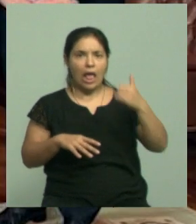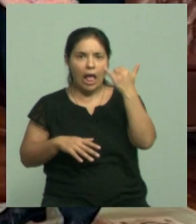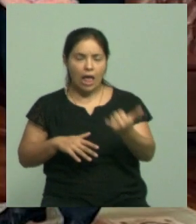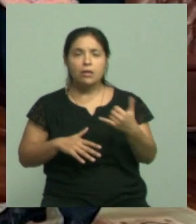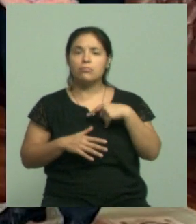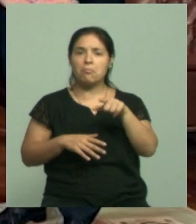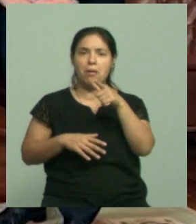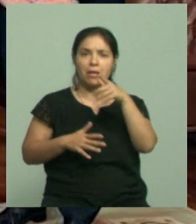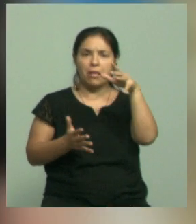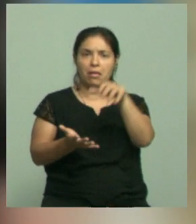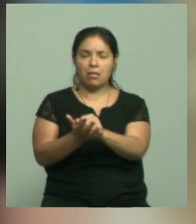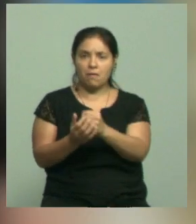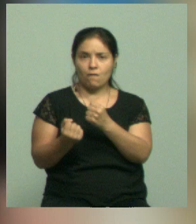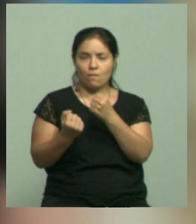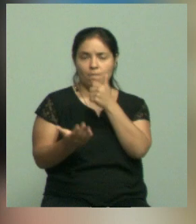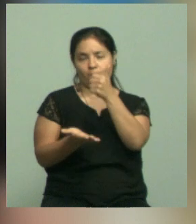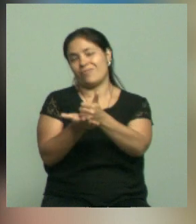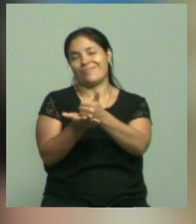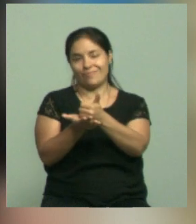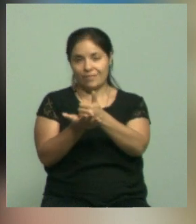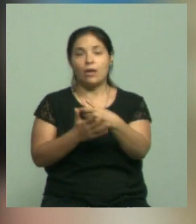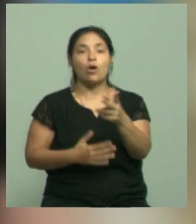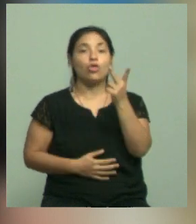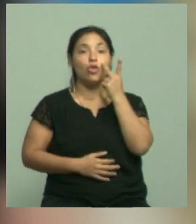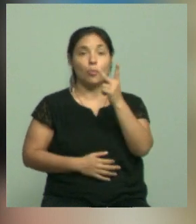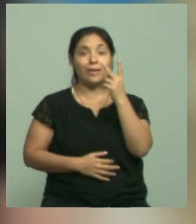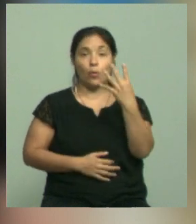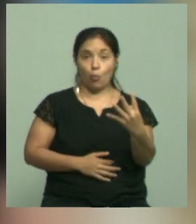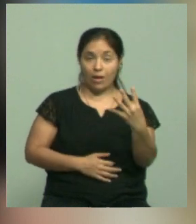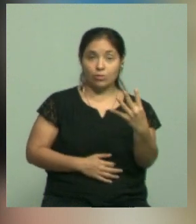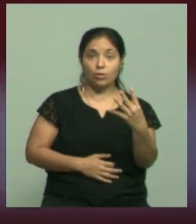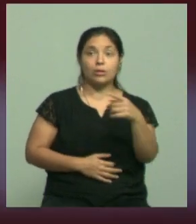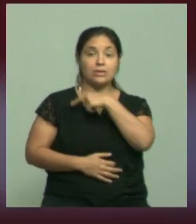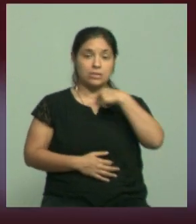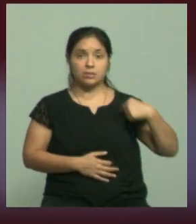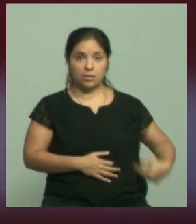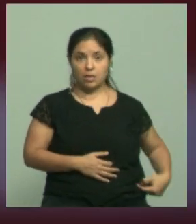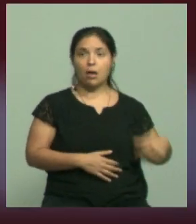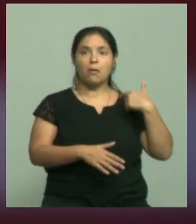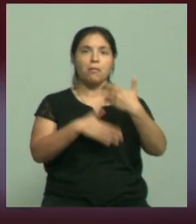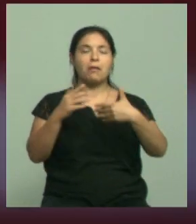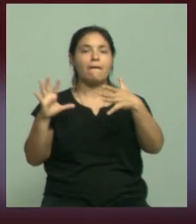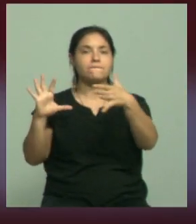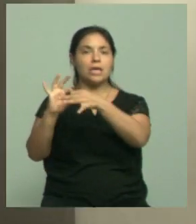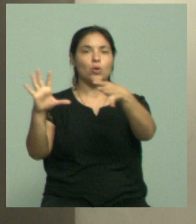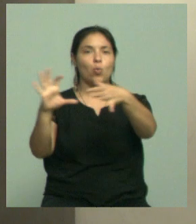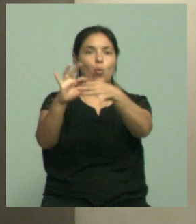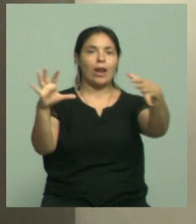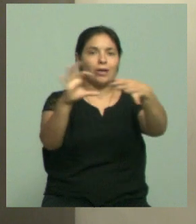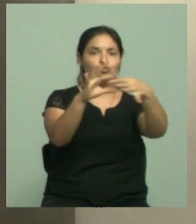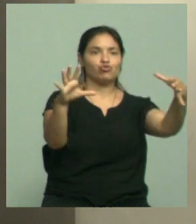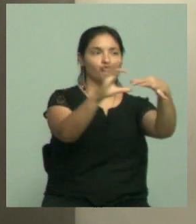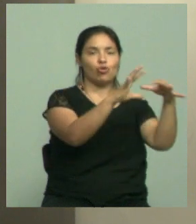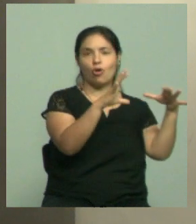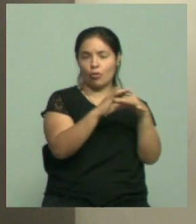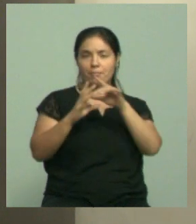consolidó. Recordemos de que a partir del año 2004 China aceleró su proceso de vinculación con continentes y países